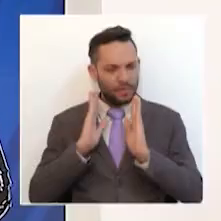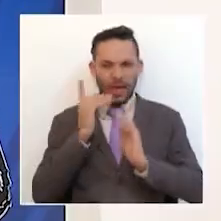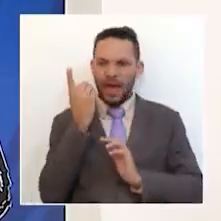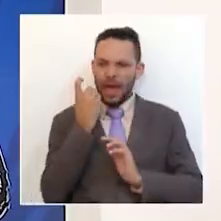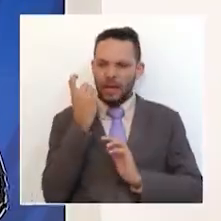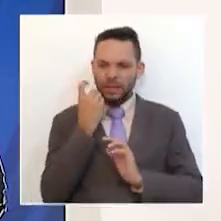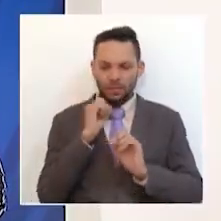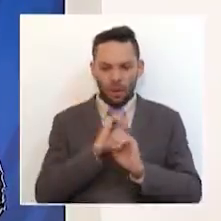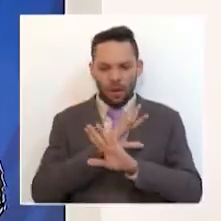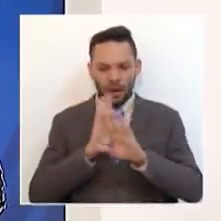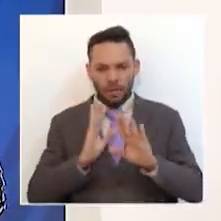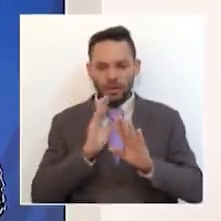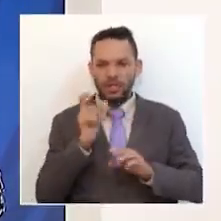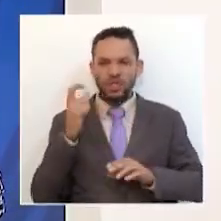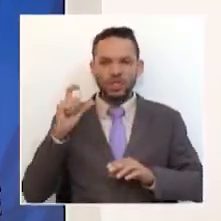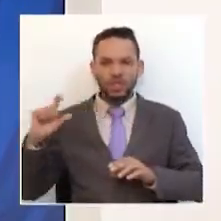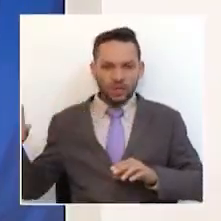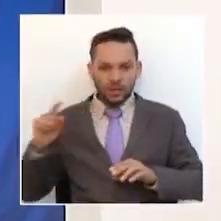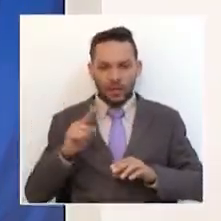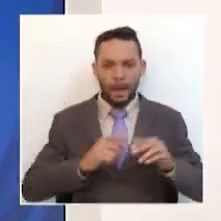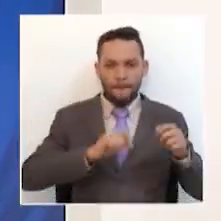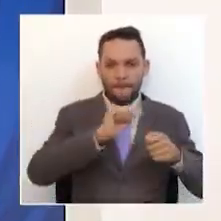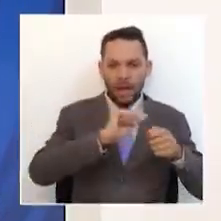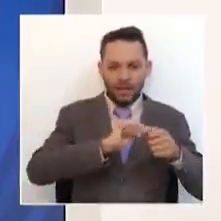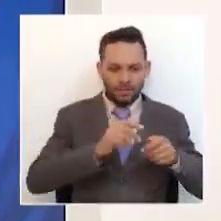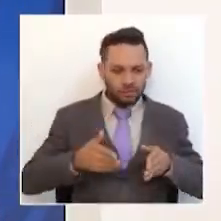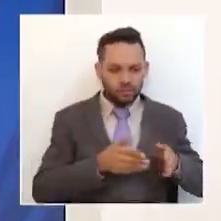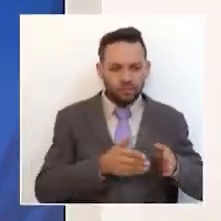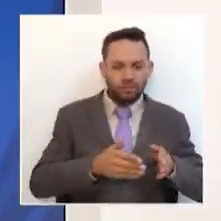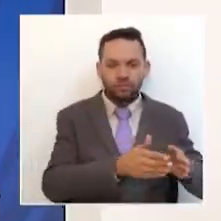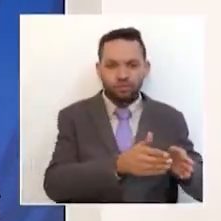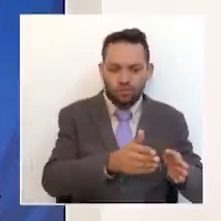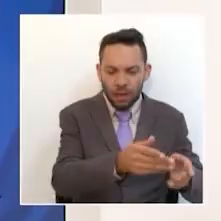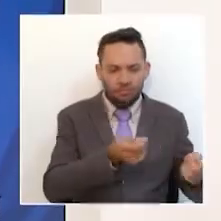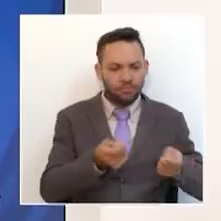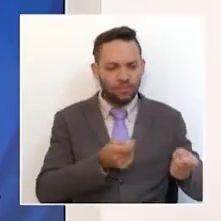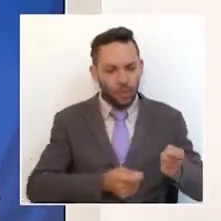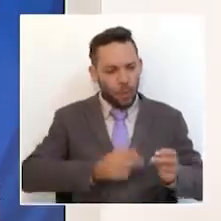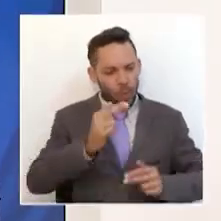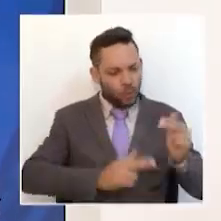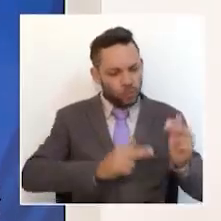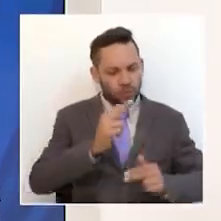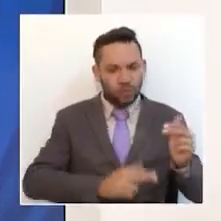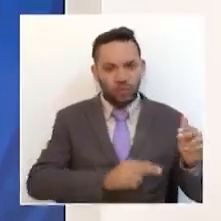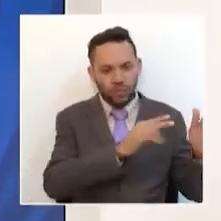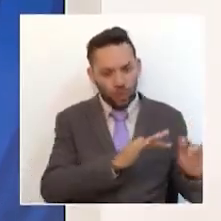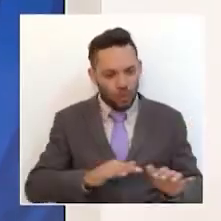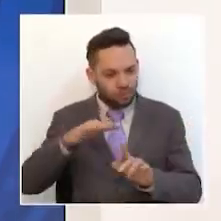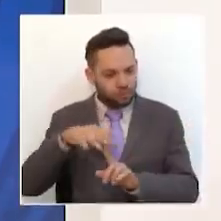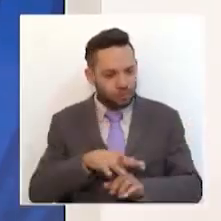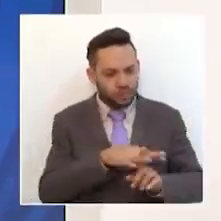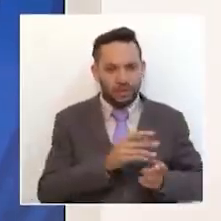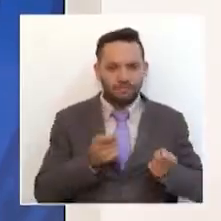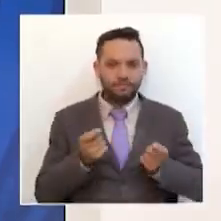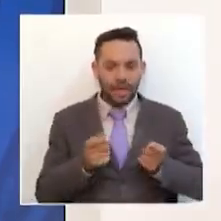ribera del río Chinchiná, en jurisdicción de Palestina. Personal de este municipio trabaja para remover el material, el cual podría aumentar